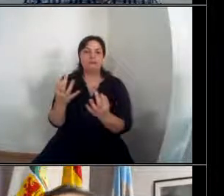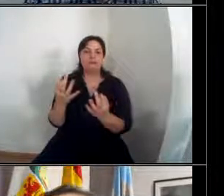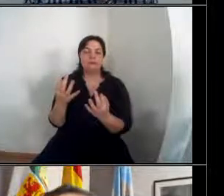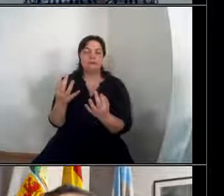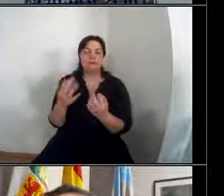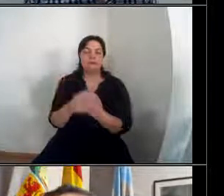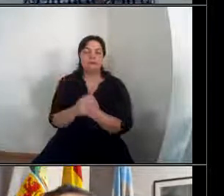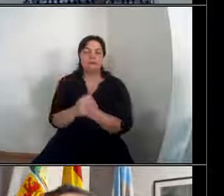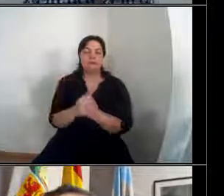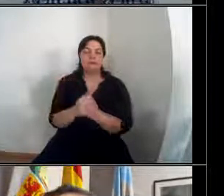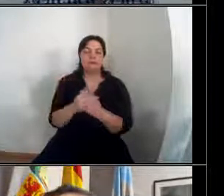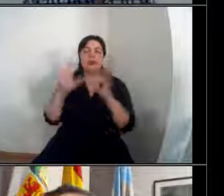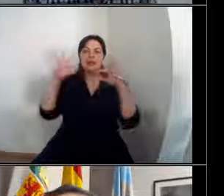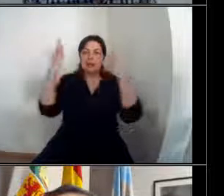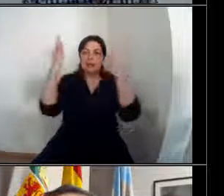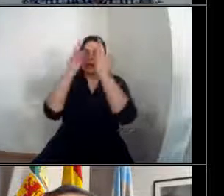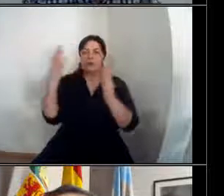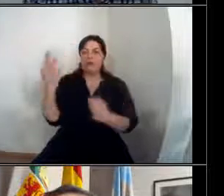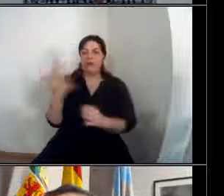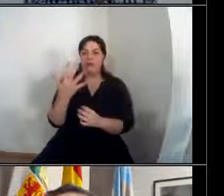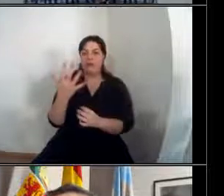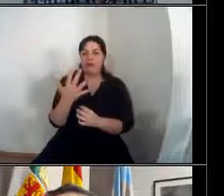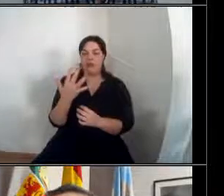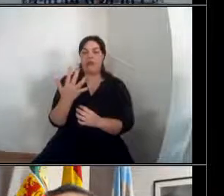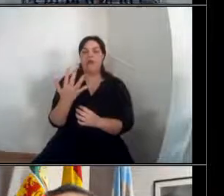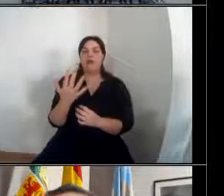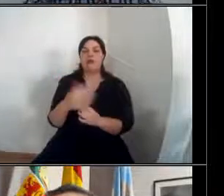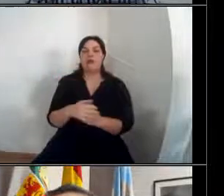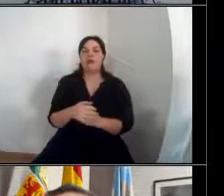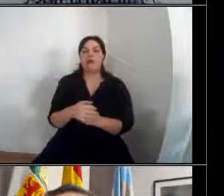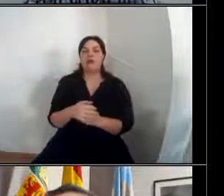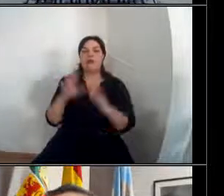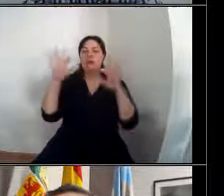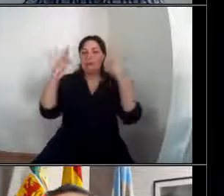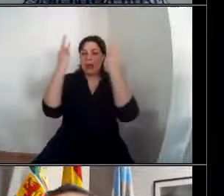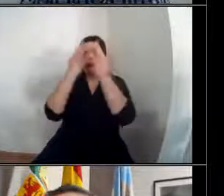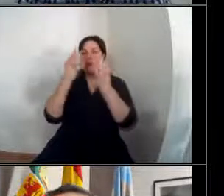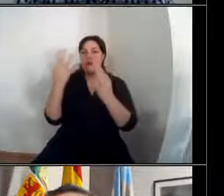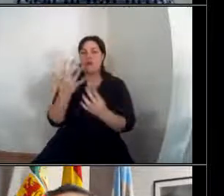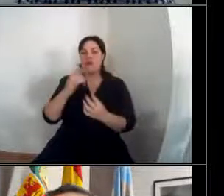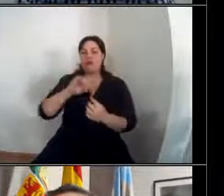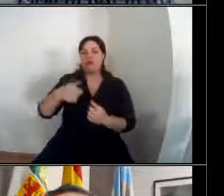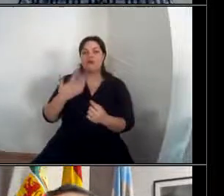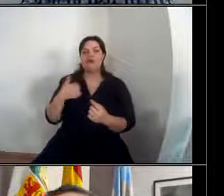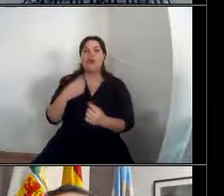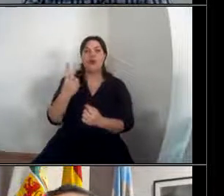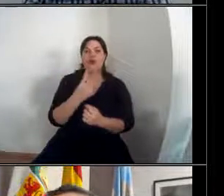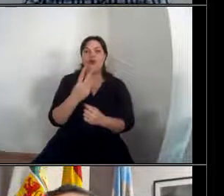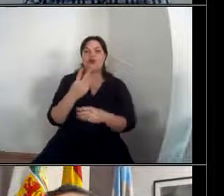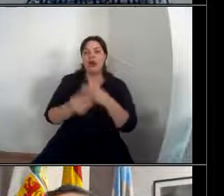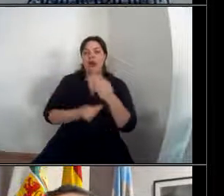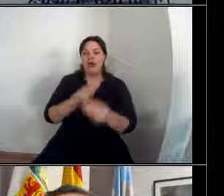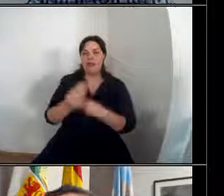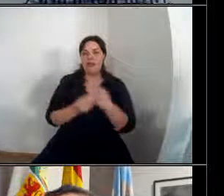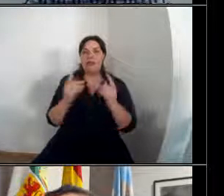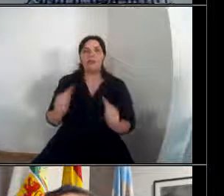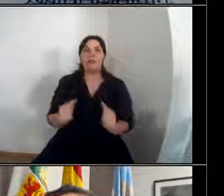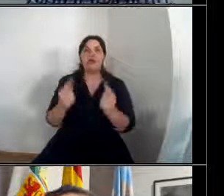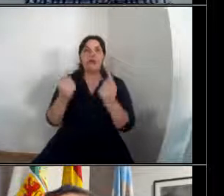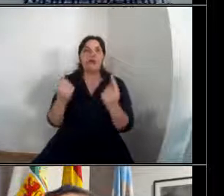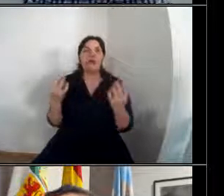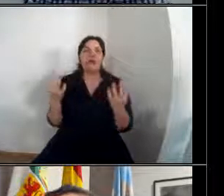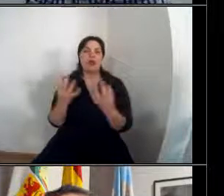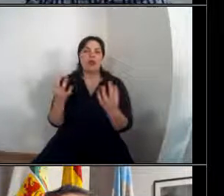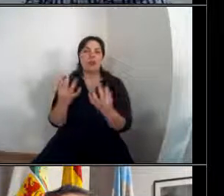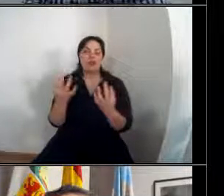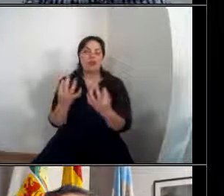son cinco seminarios. El ciclo compone cinco seminarios. Hemos desarrollado ya dos. El primero de ellos, que trató del